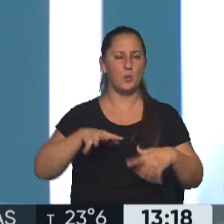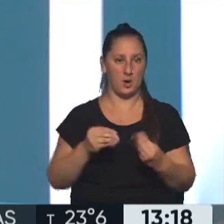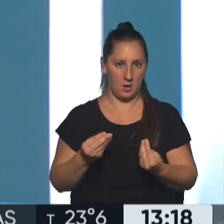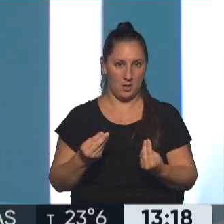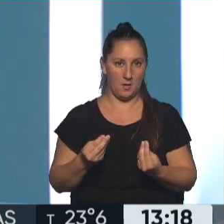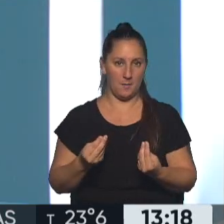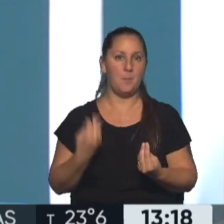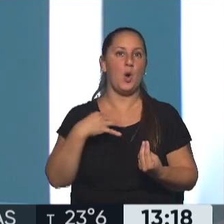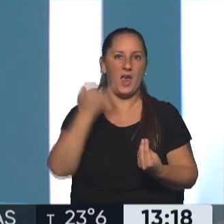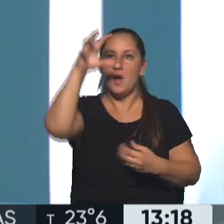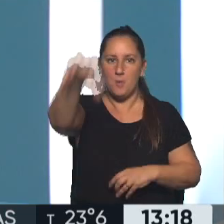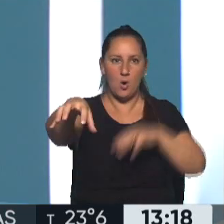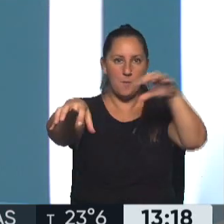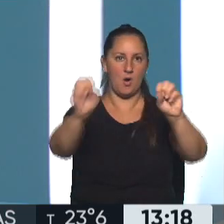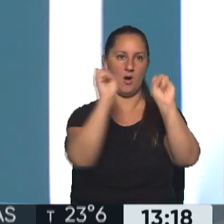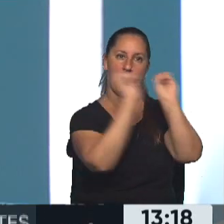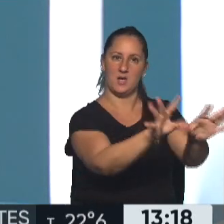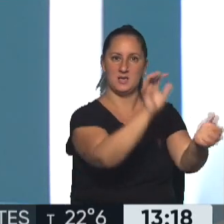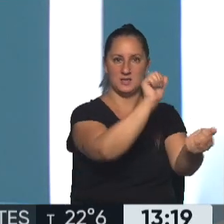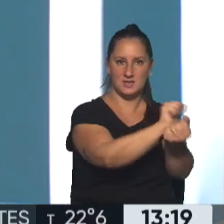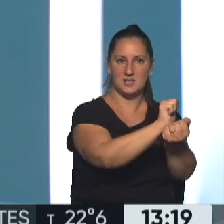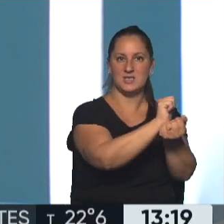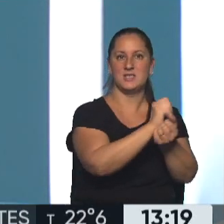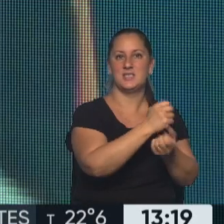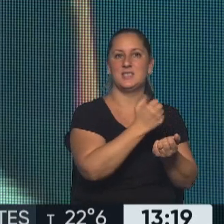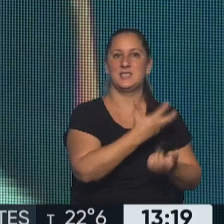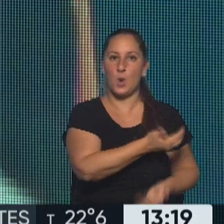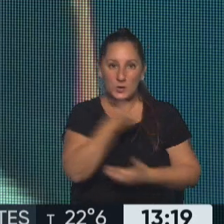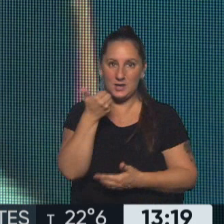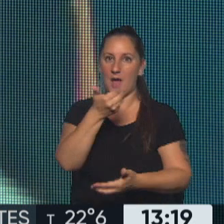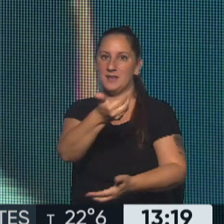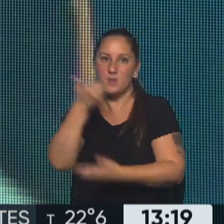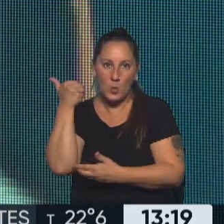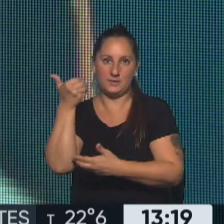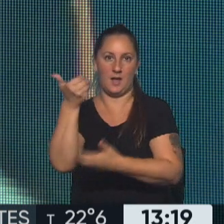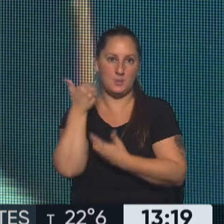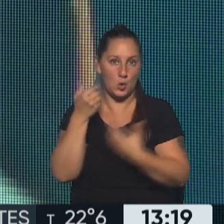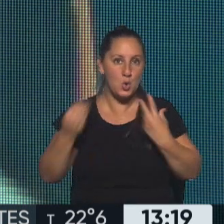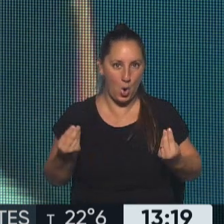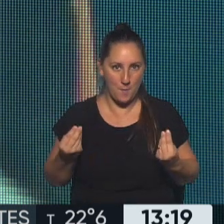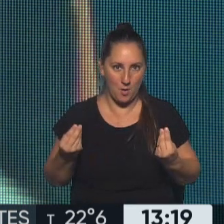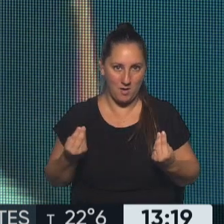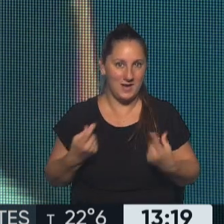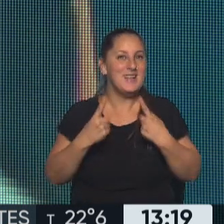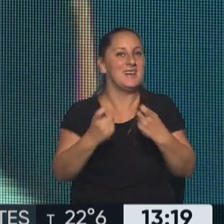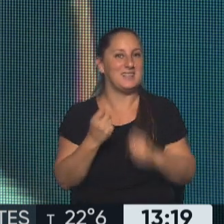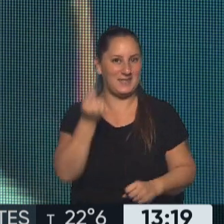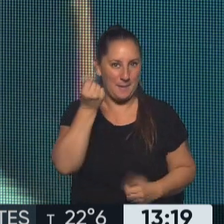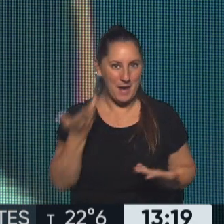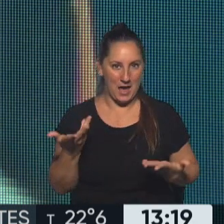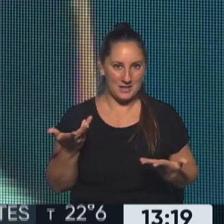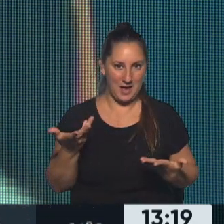donde mantener secuestradas a las mujeres a las personas que resultan víctimas de trata claro porque para esto hay que tener dinero y